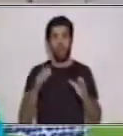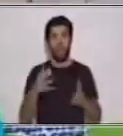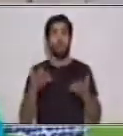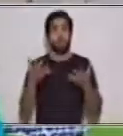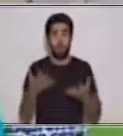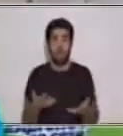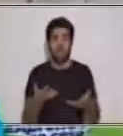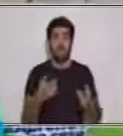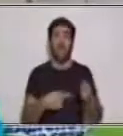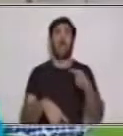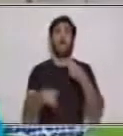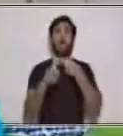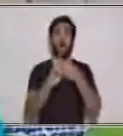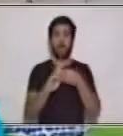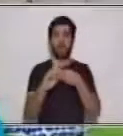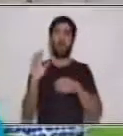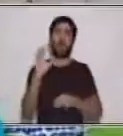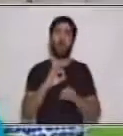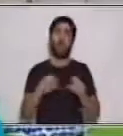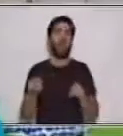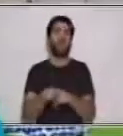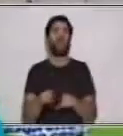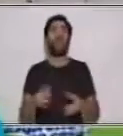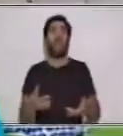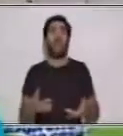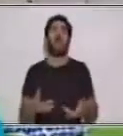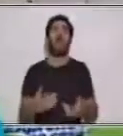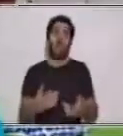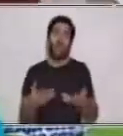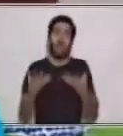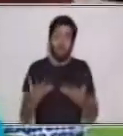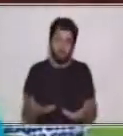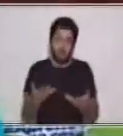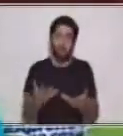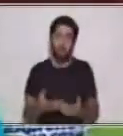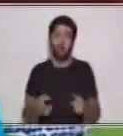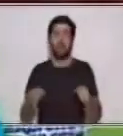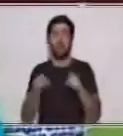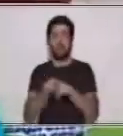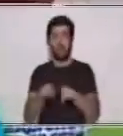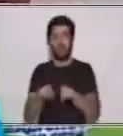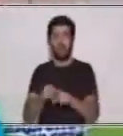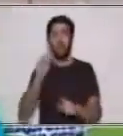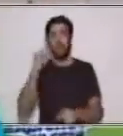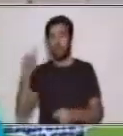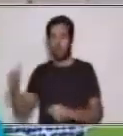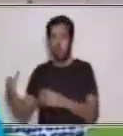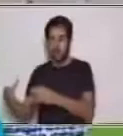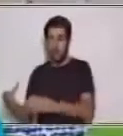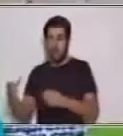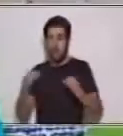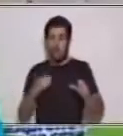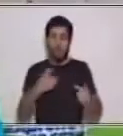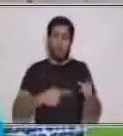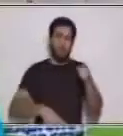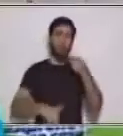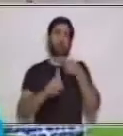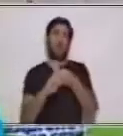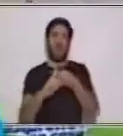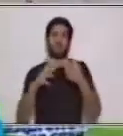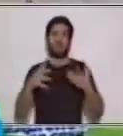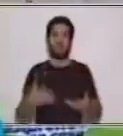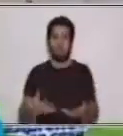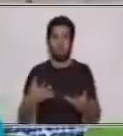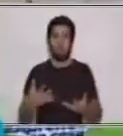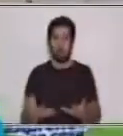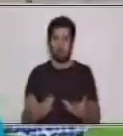el peso? Sí, ¿verdad? Va a cambiar porque va a ser la diferencia entonces en cuanto al